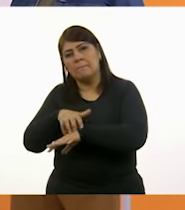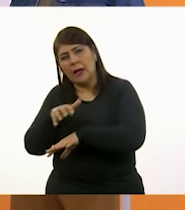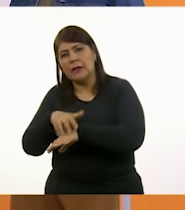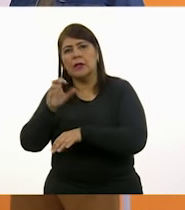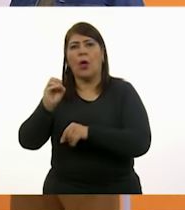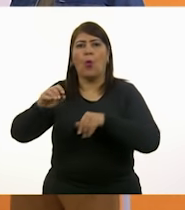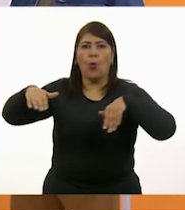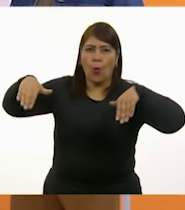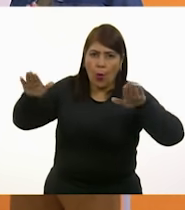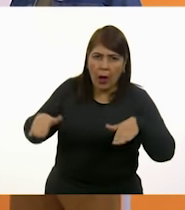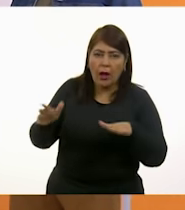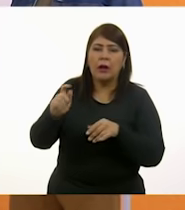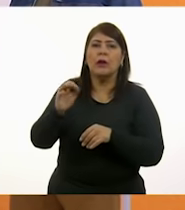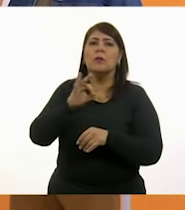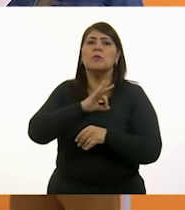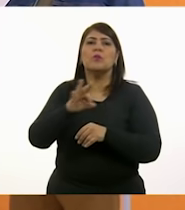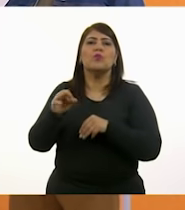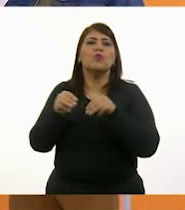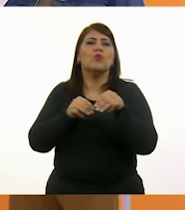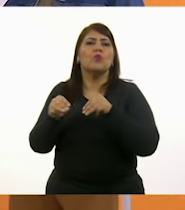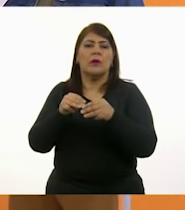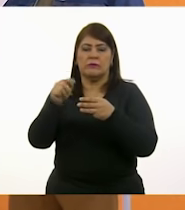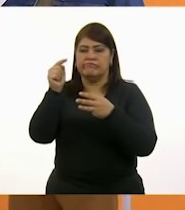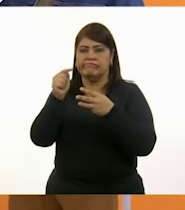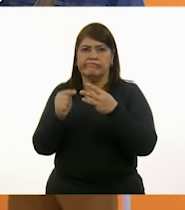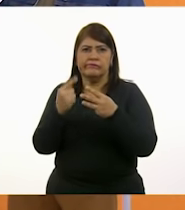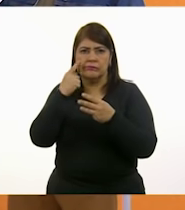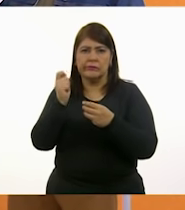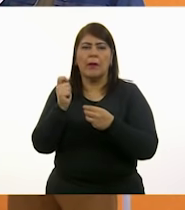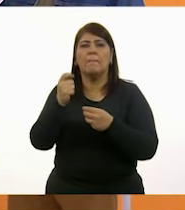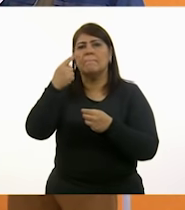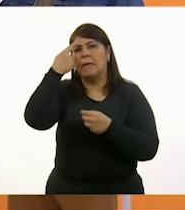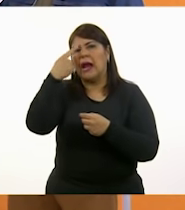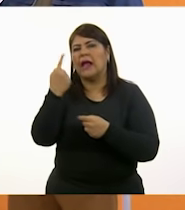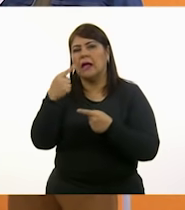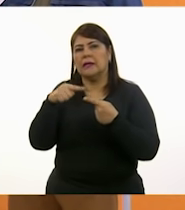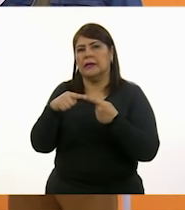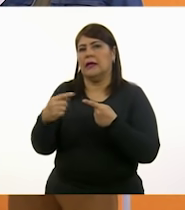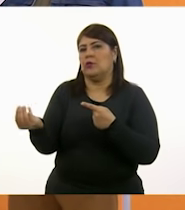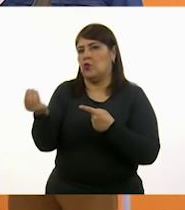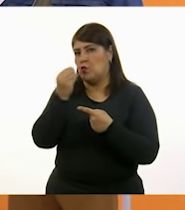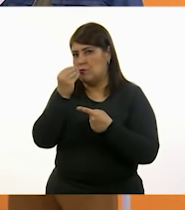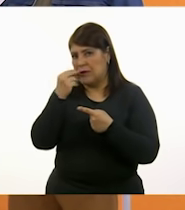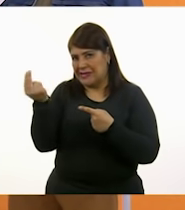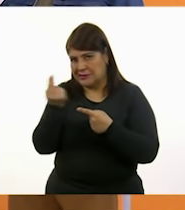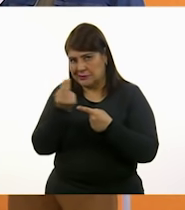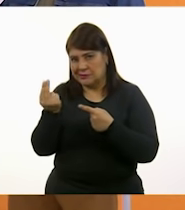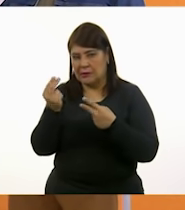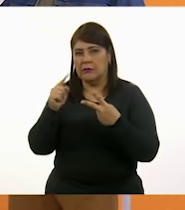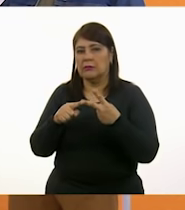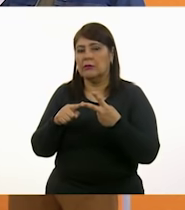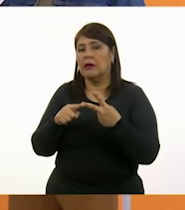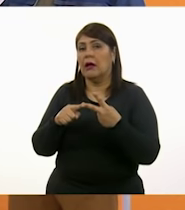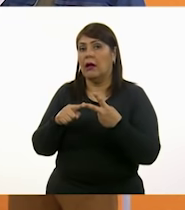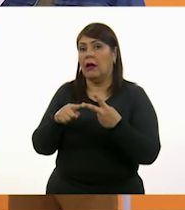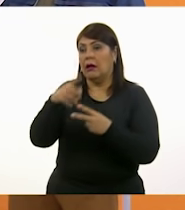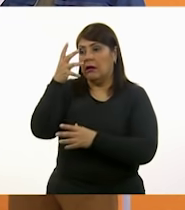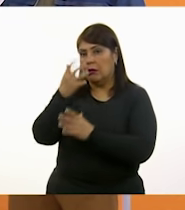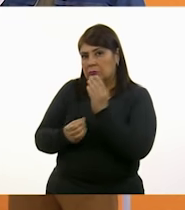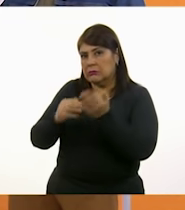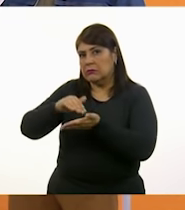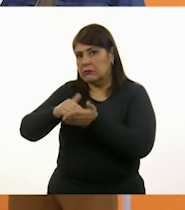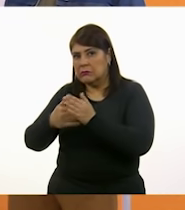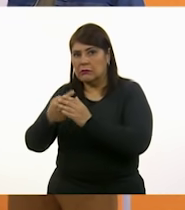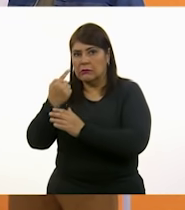Siempre se mueven por las mismas tres razones Para comer, para evitar ser comidos o esconderse Y para